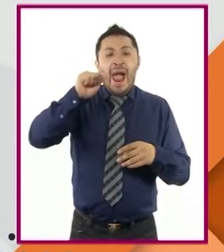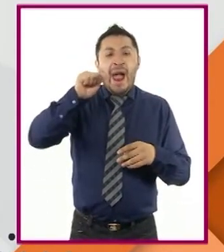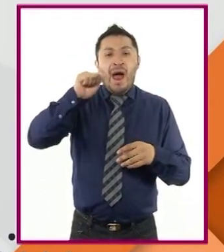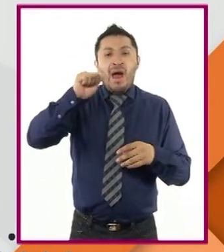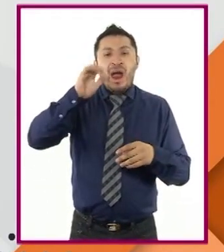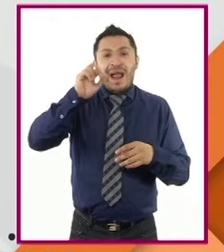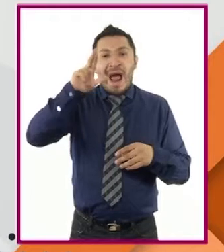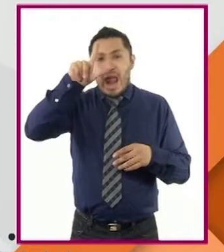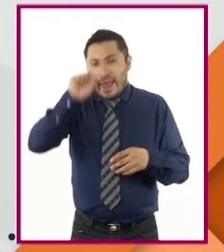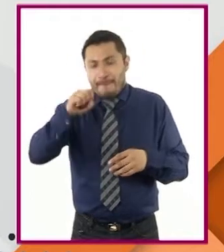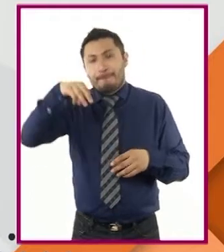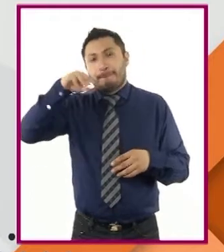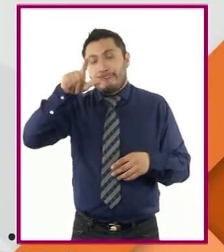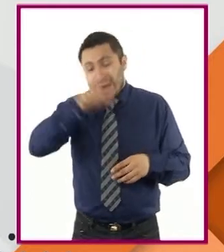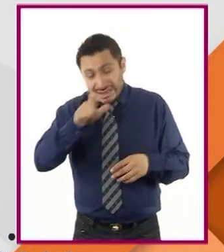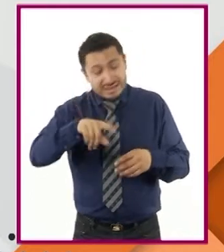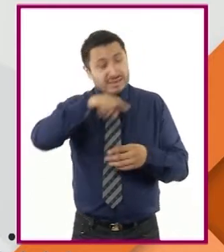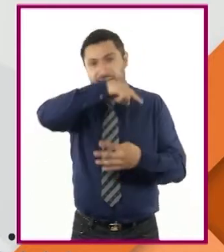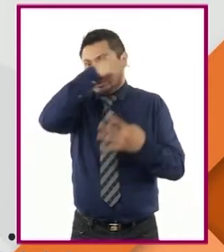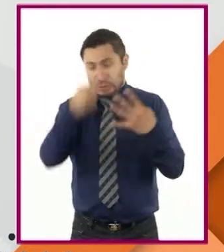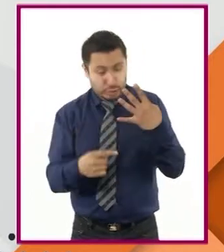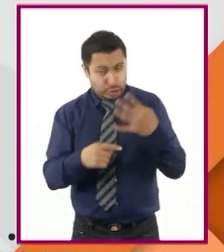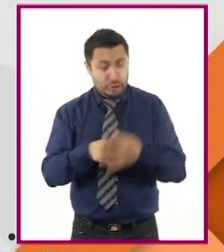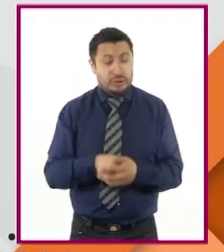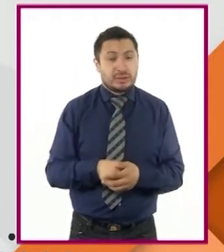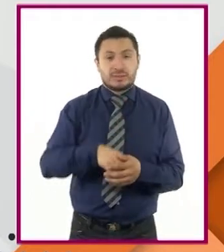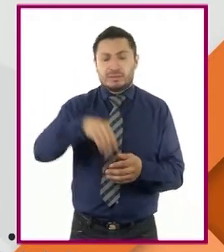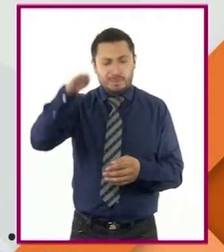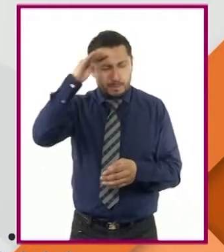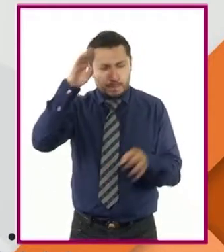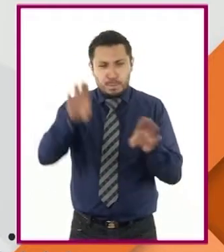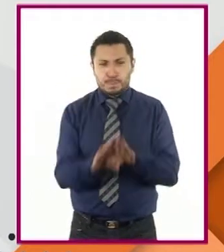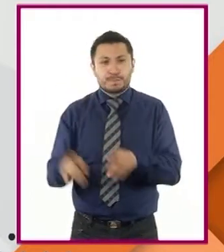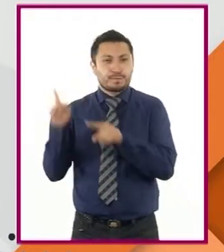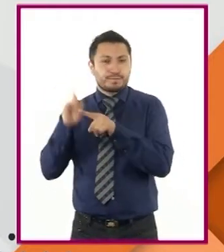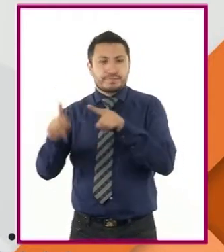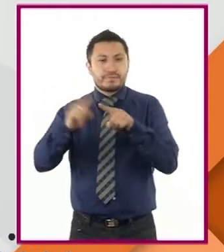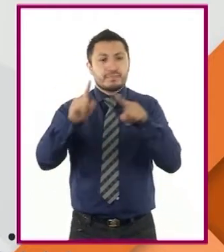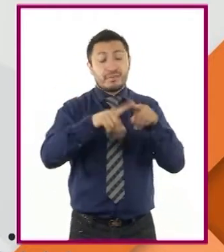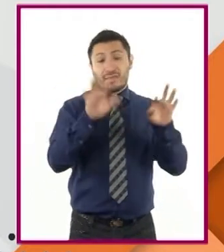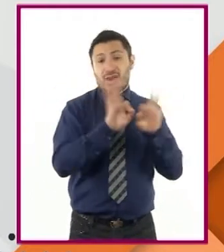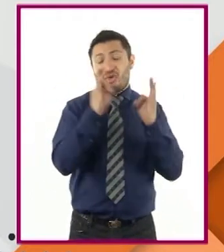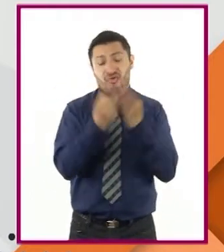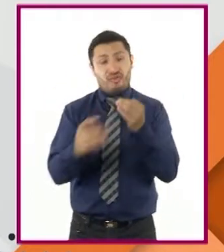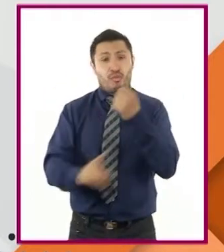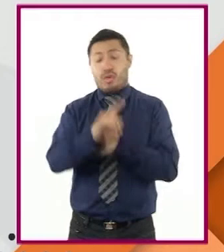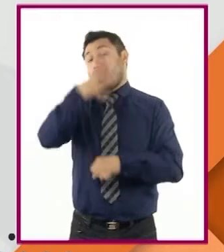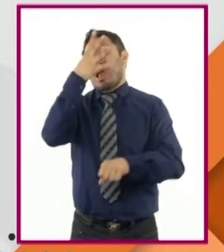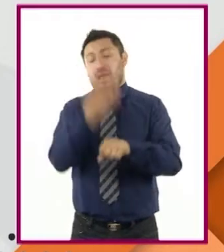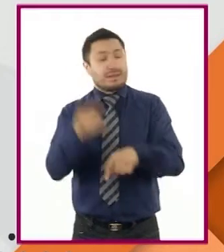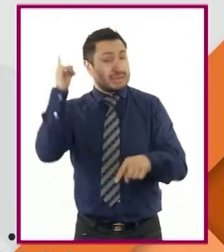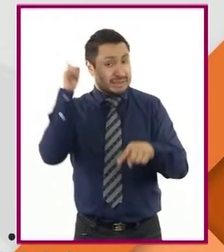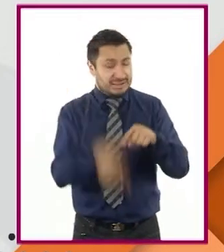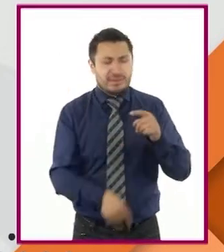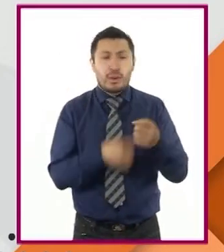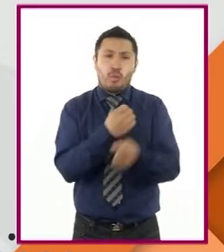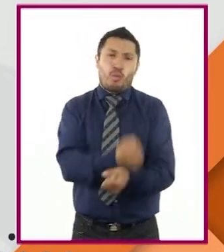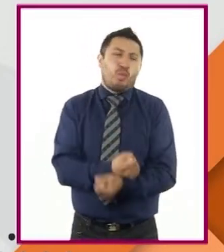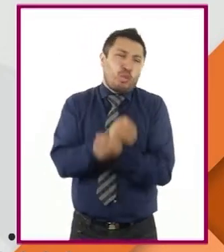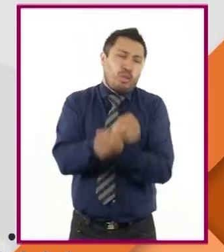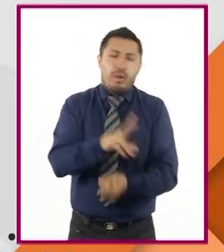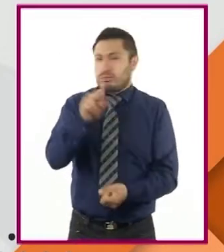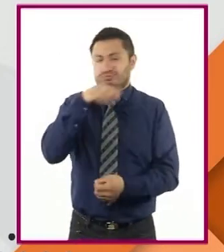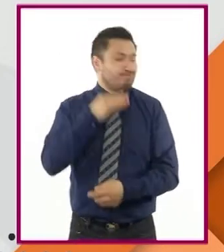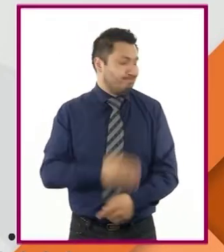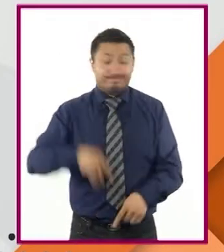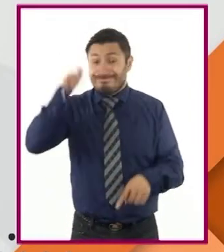Engels y Mikhail Bakunin, entre otros, pensaran en diferentes soluciones para acabar con la explotación y las